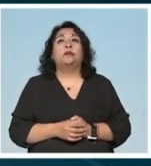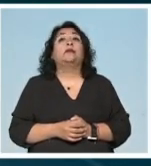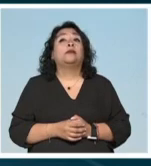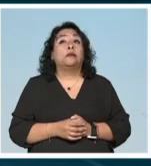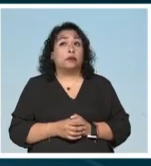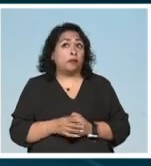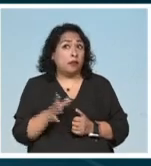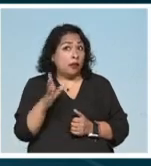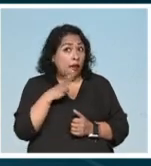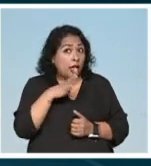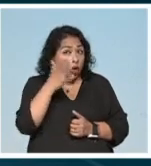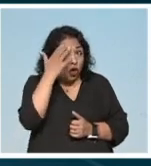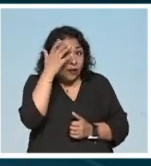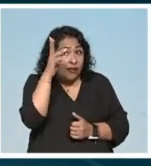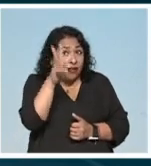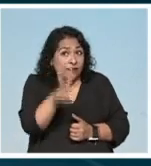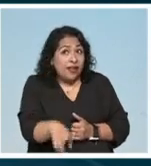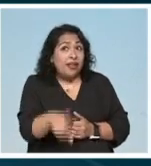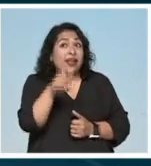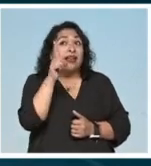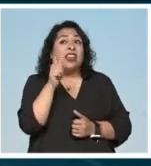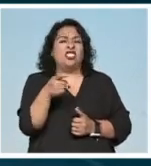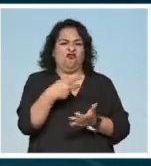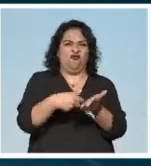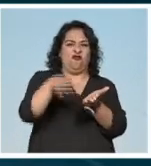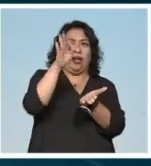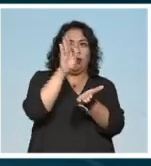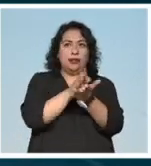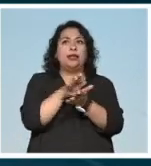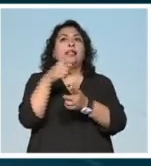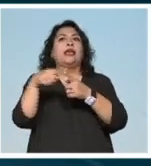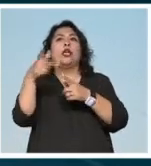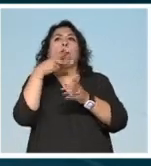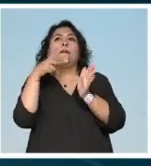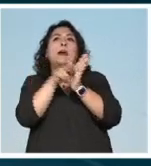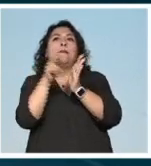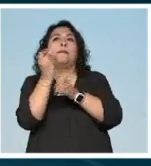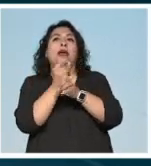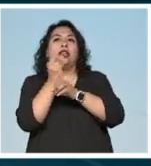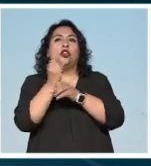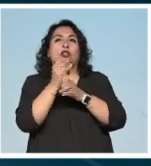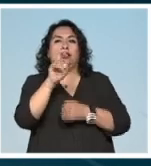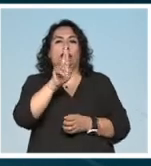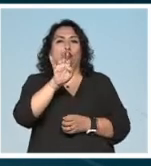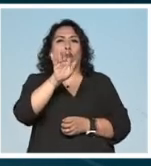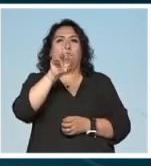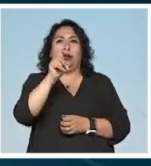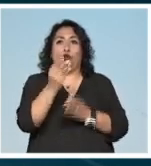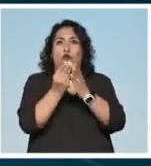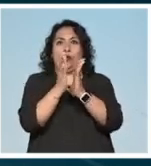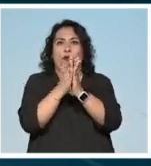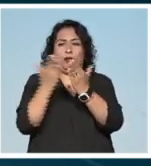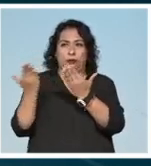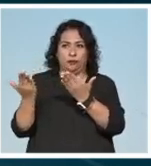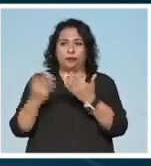Si alguien conoce el verdadero significado de valentía, es sin duda el periodista y escritor Roberto Saviano, quien estrena